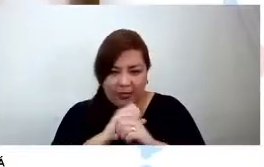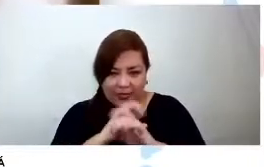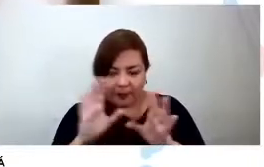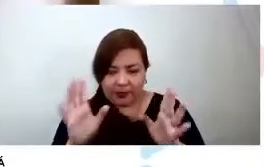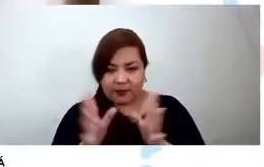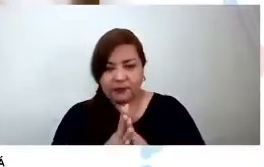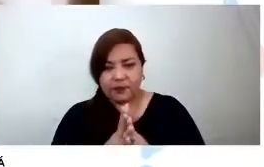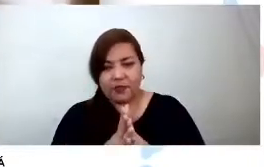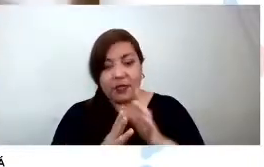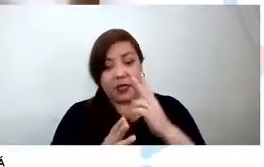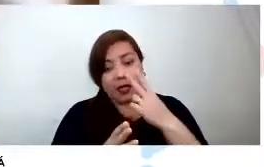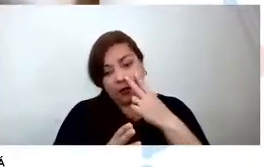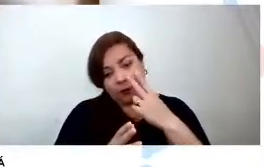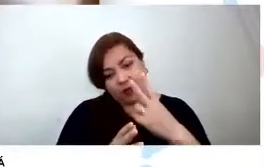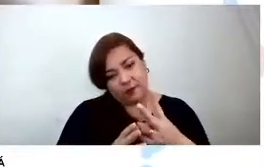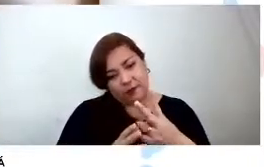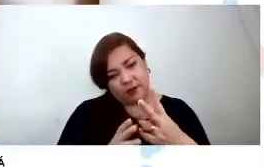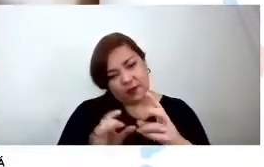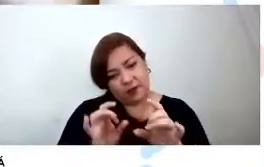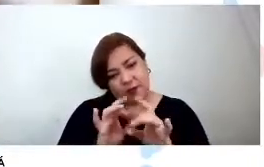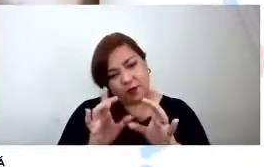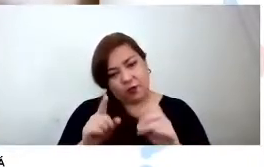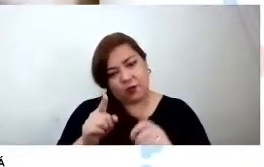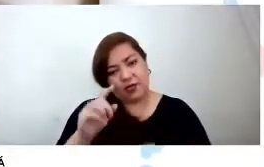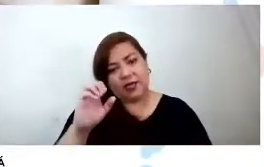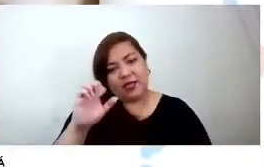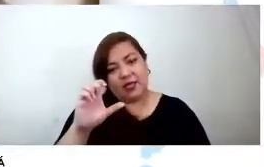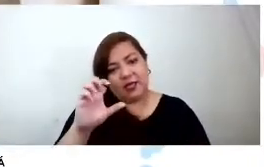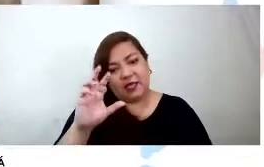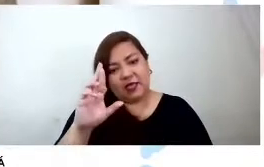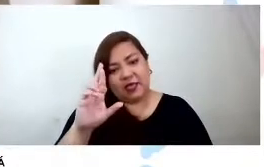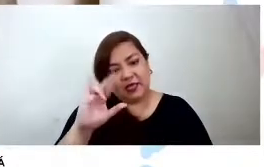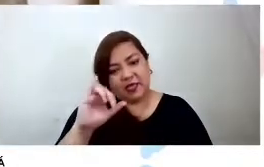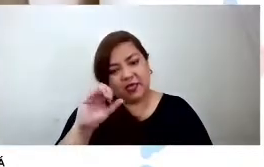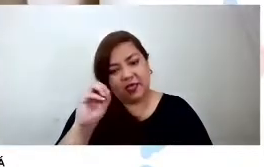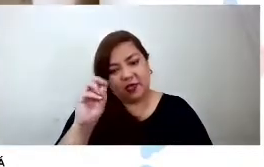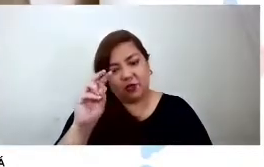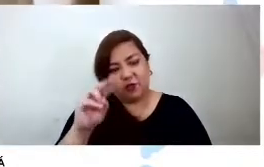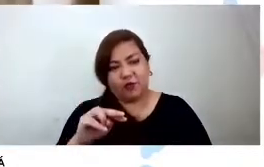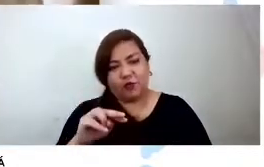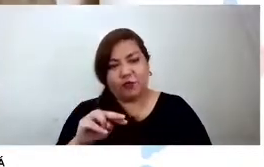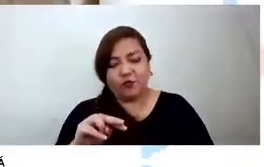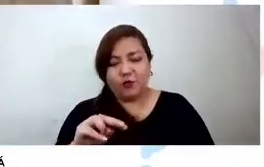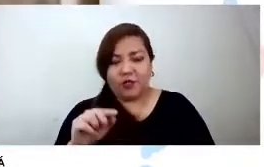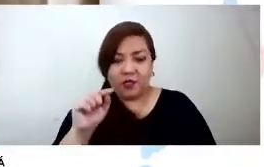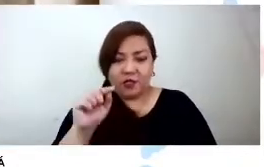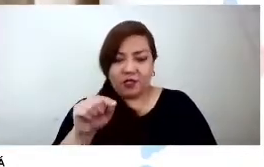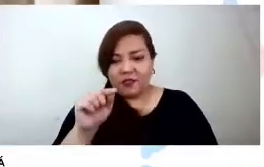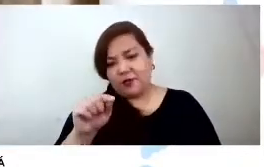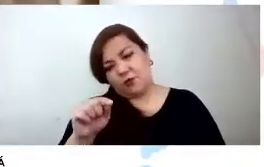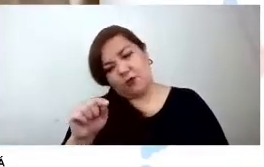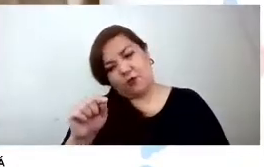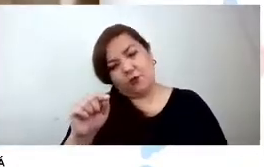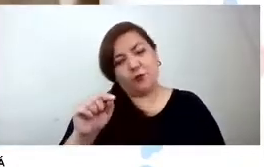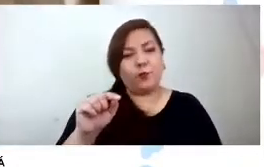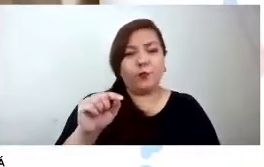Ahí lo pueden ver con claridad. Este se llama Erion y es como de los primeros